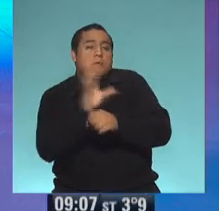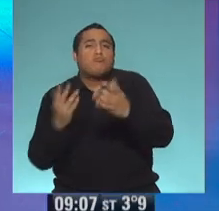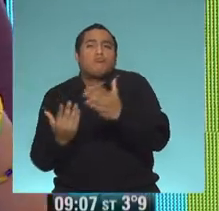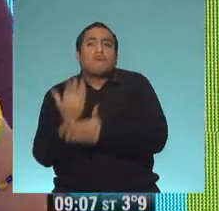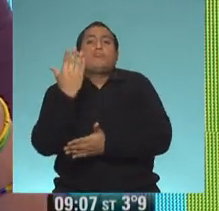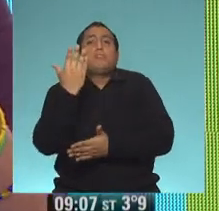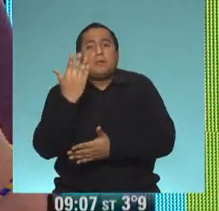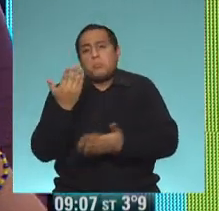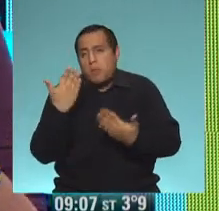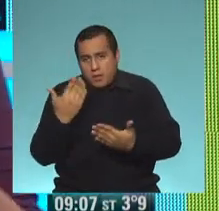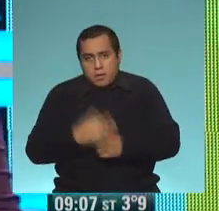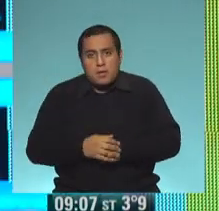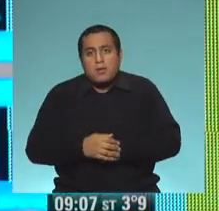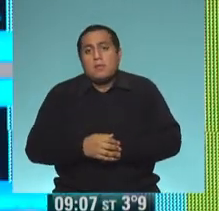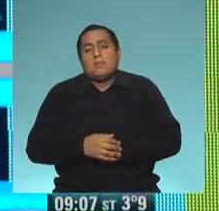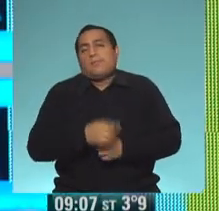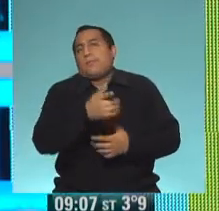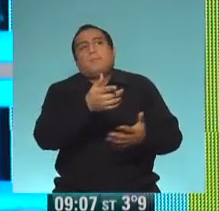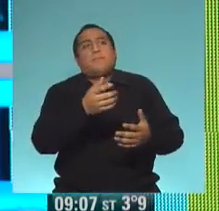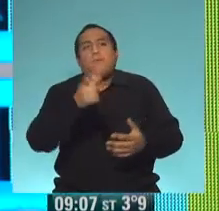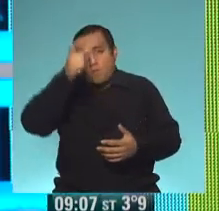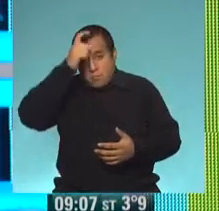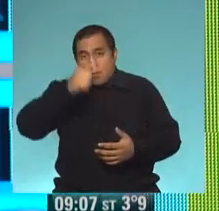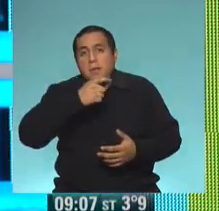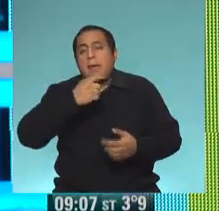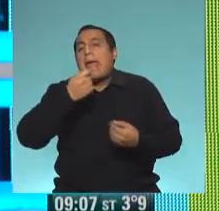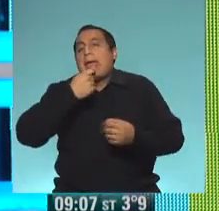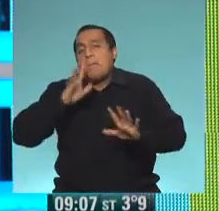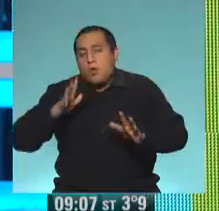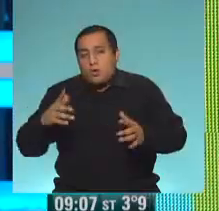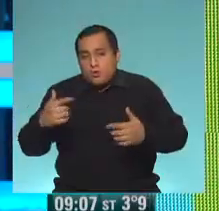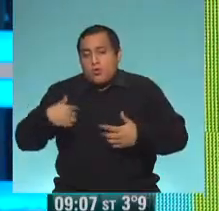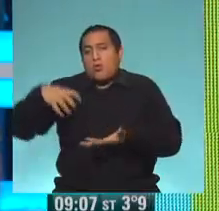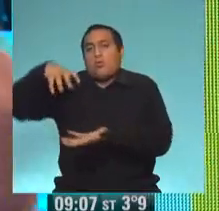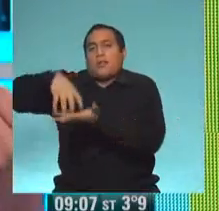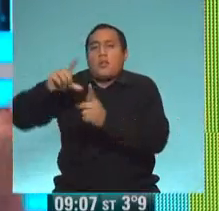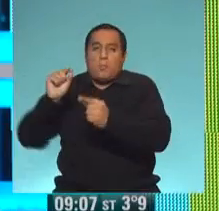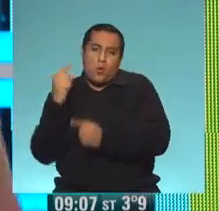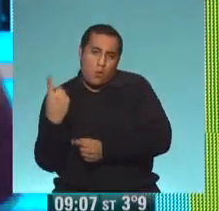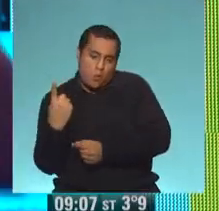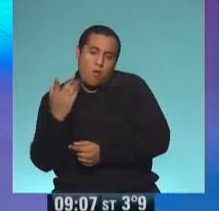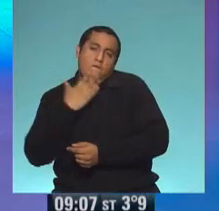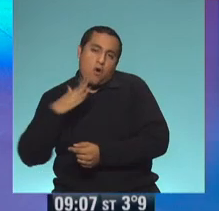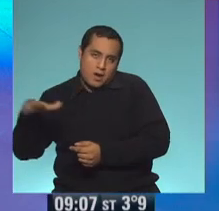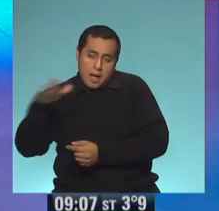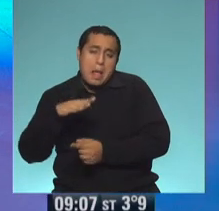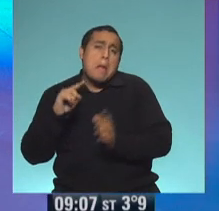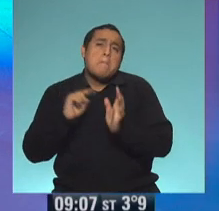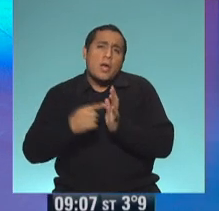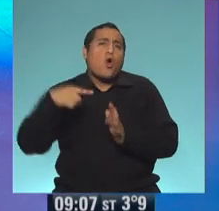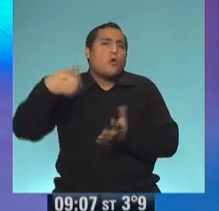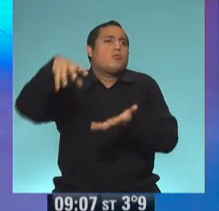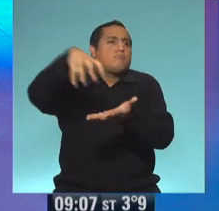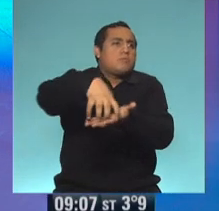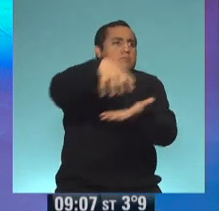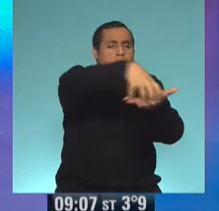las redes de los bomberos, por ejemplo, buscan, yo digo, el cuartel número uno. De pero La Boca, busca un montón de cuarteles. De